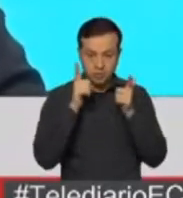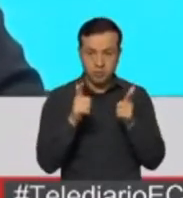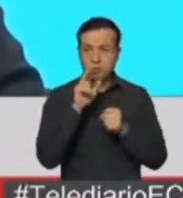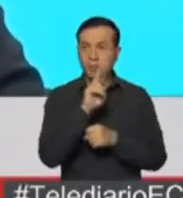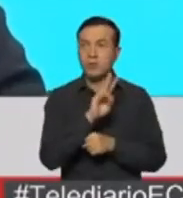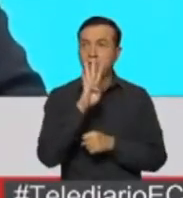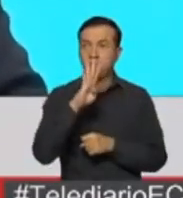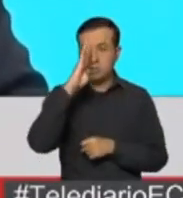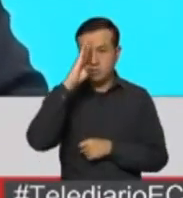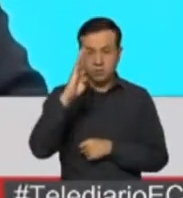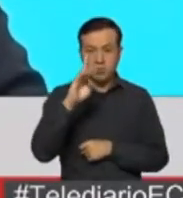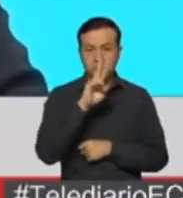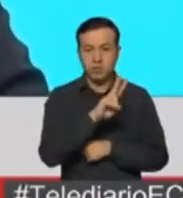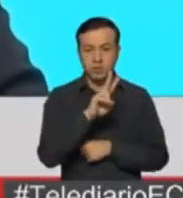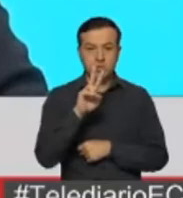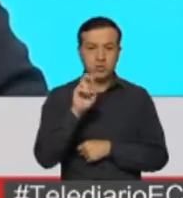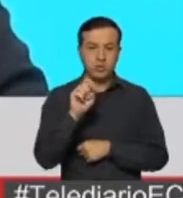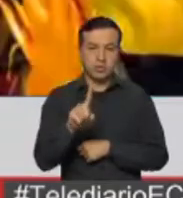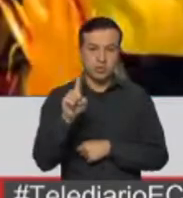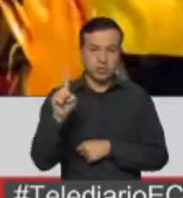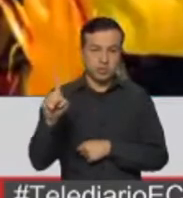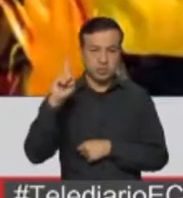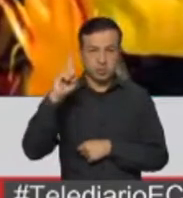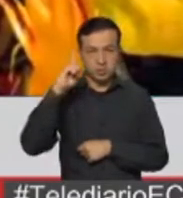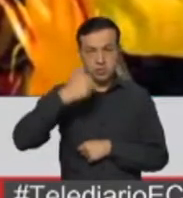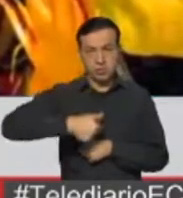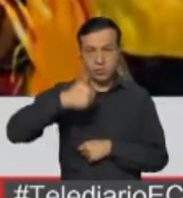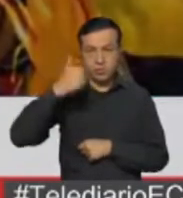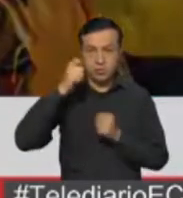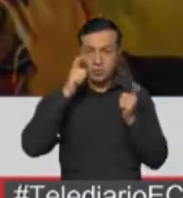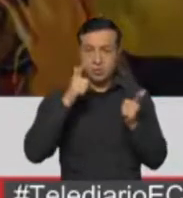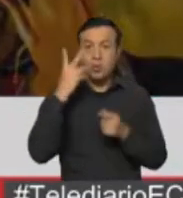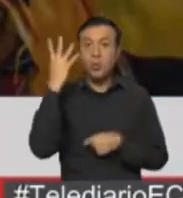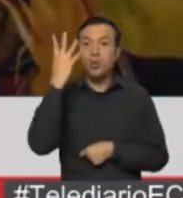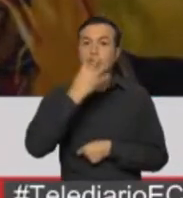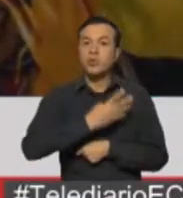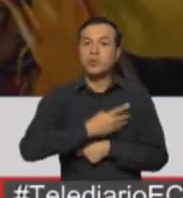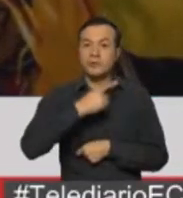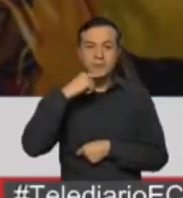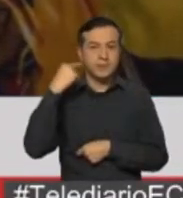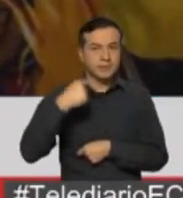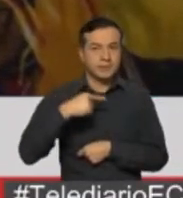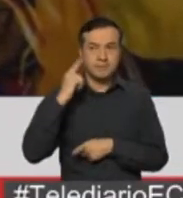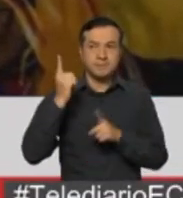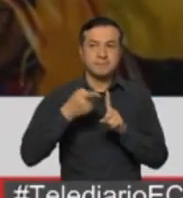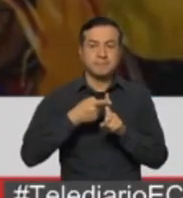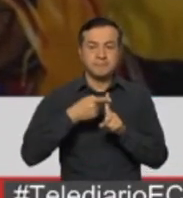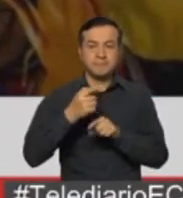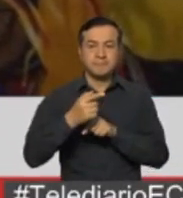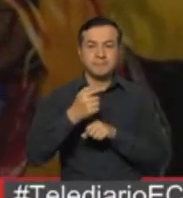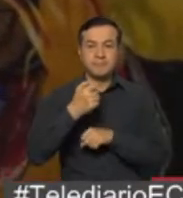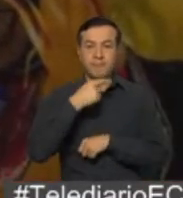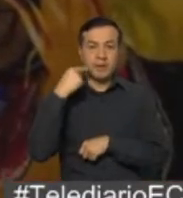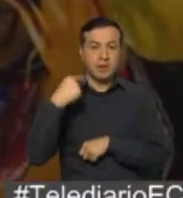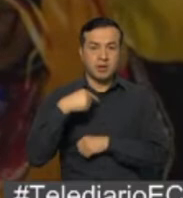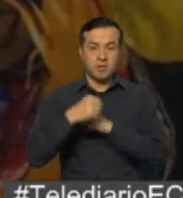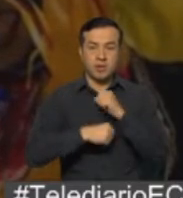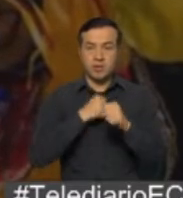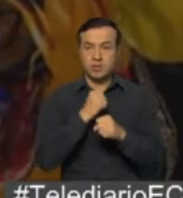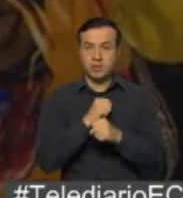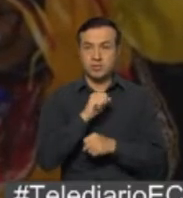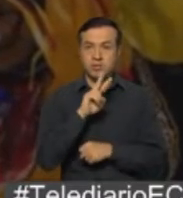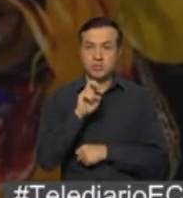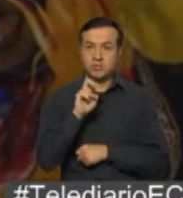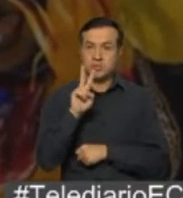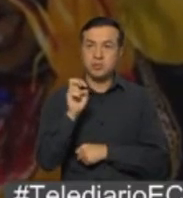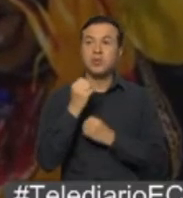24 intendentes, 211 comisarios. Durante los 4 días de descanso del primer feriado de 2020, el Ministerio de Turismo espera